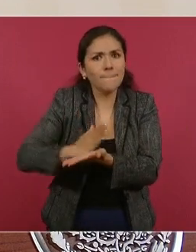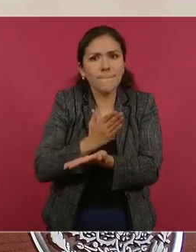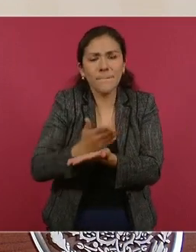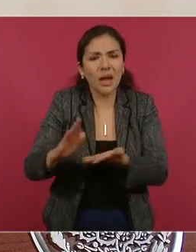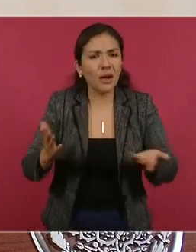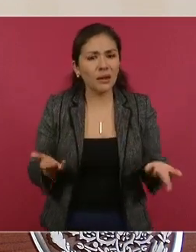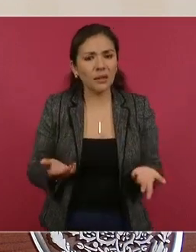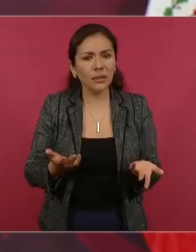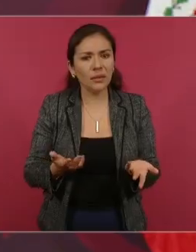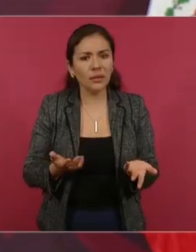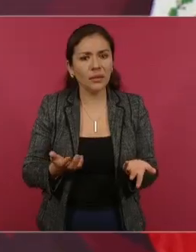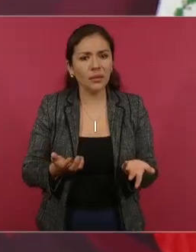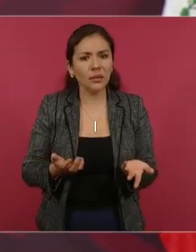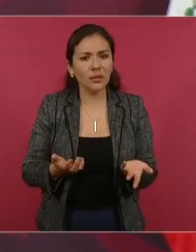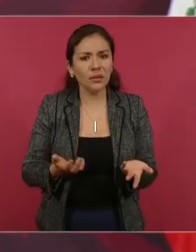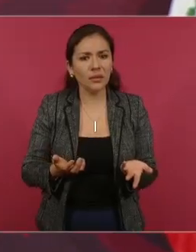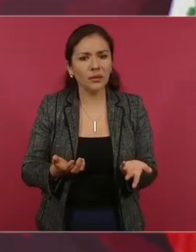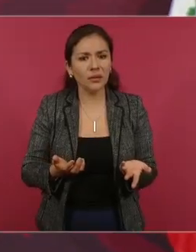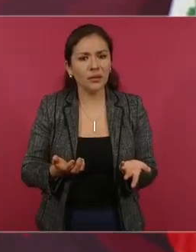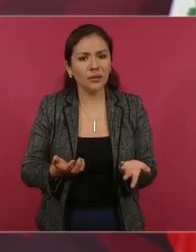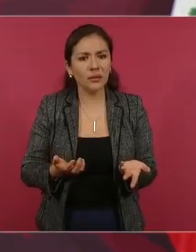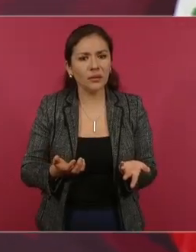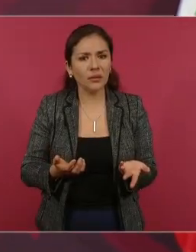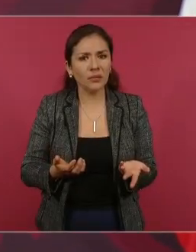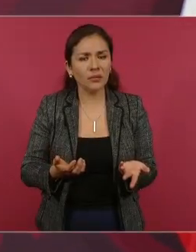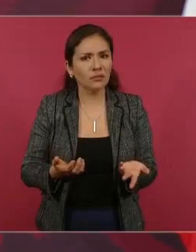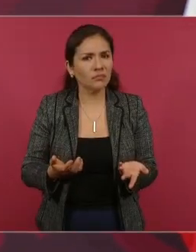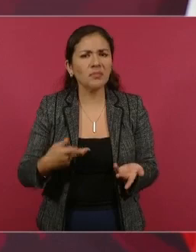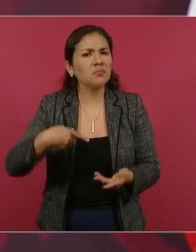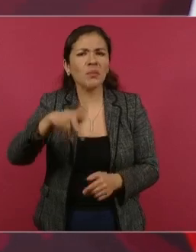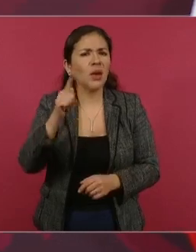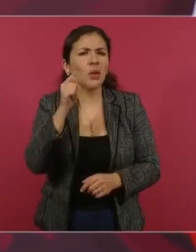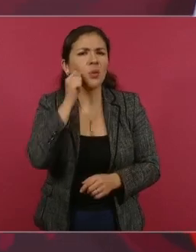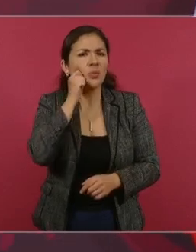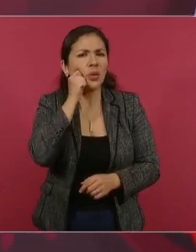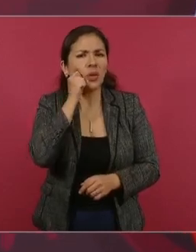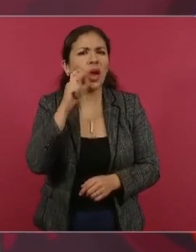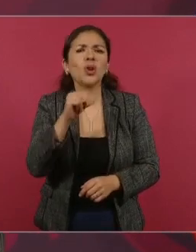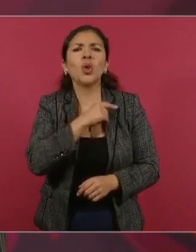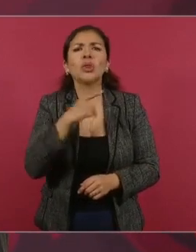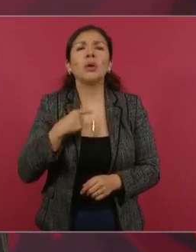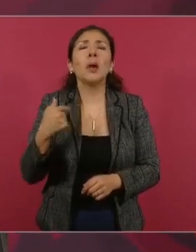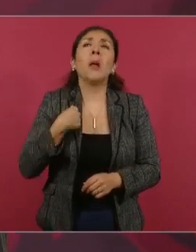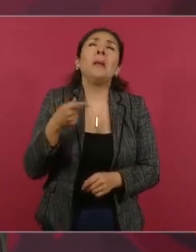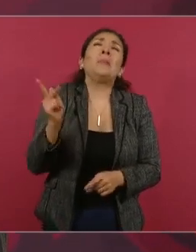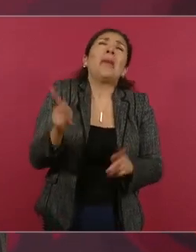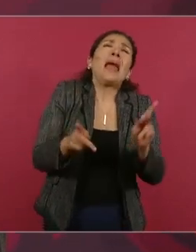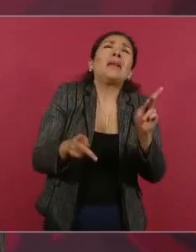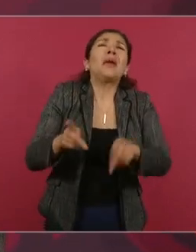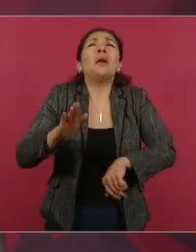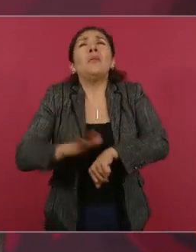De todas maneras, no den pretextos, ninguna excusa.